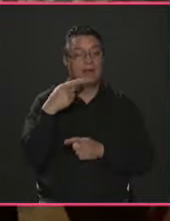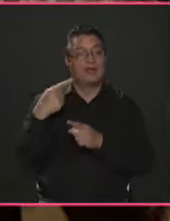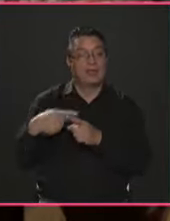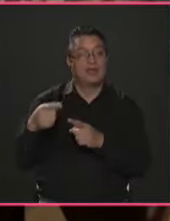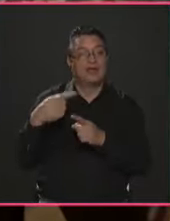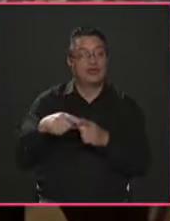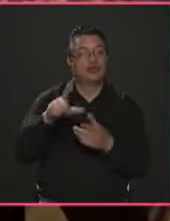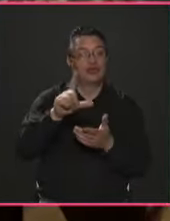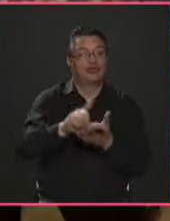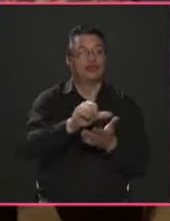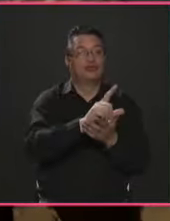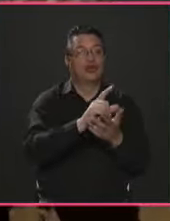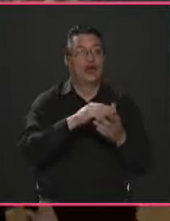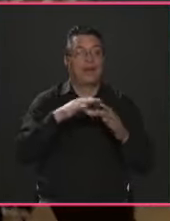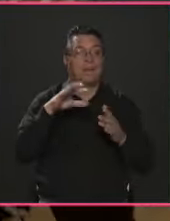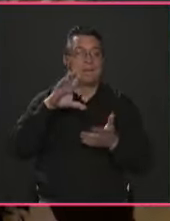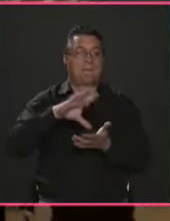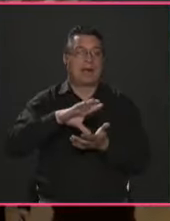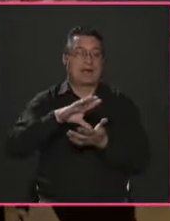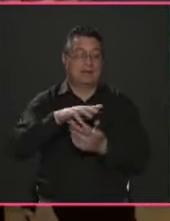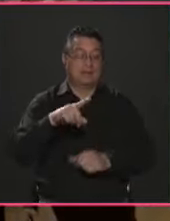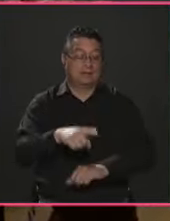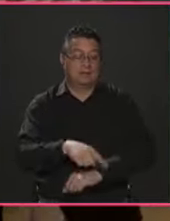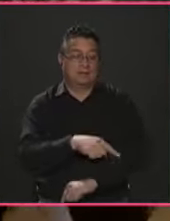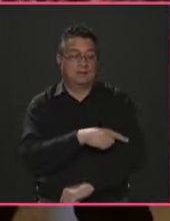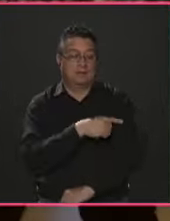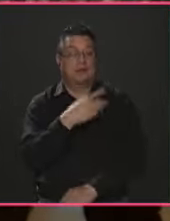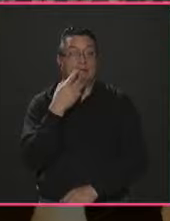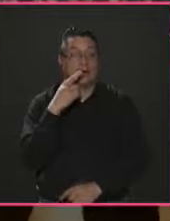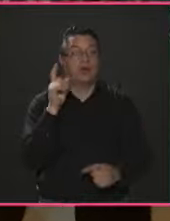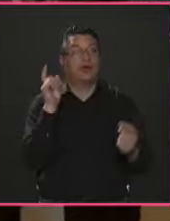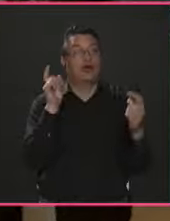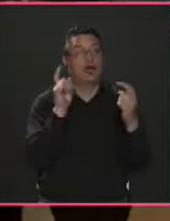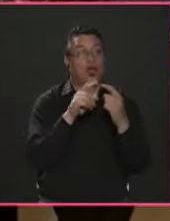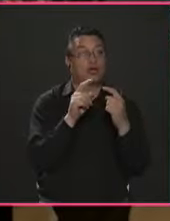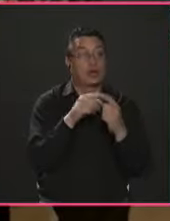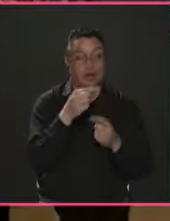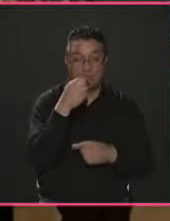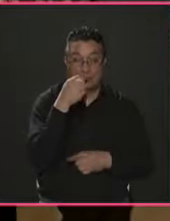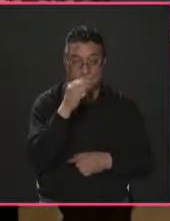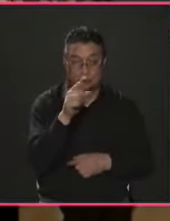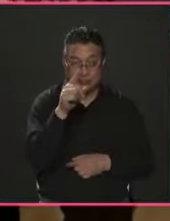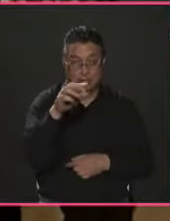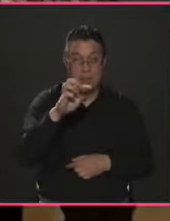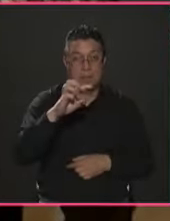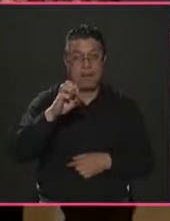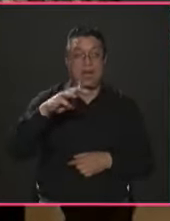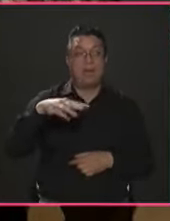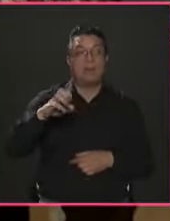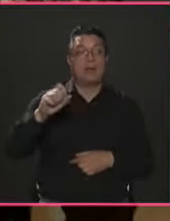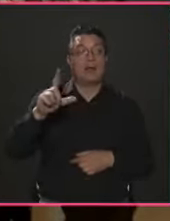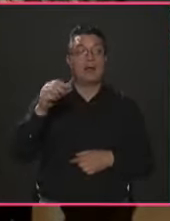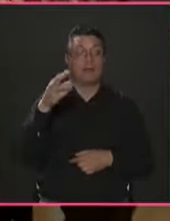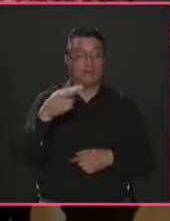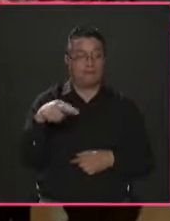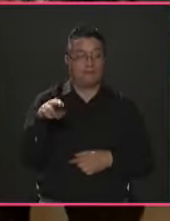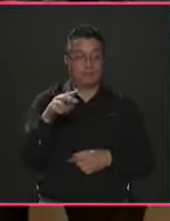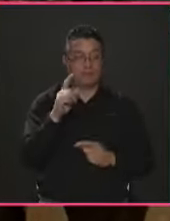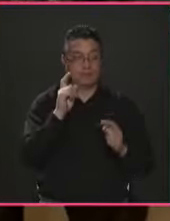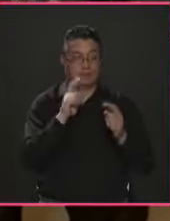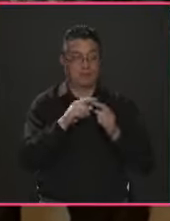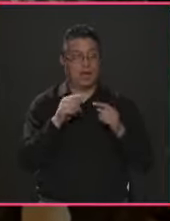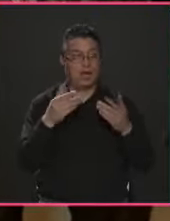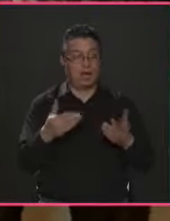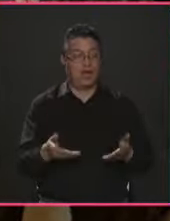puntos del país pero ya que vamos a conectarnos luego con Pamela vamos a retomar este contacto